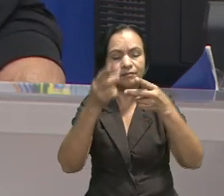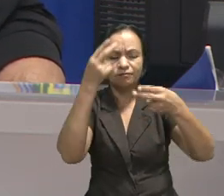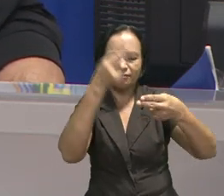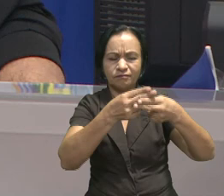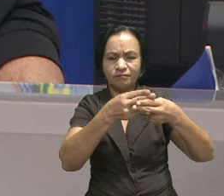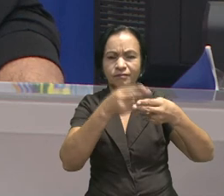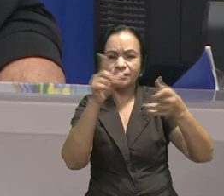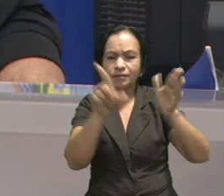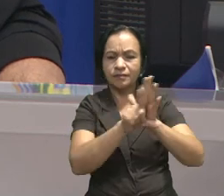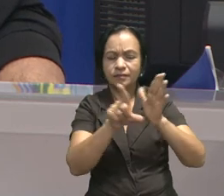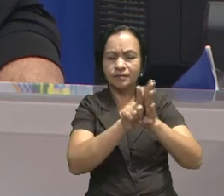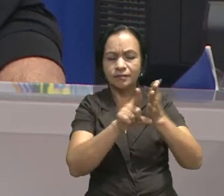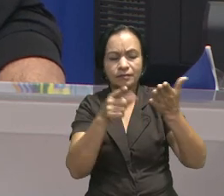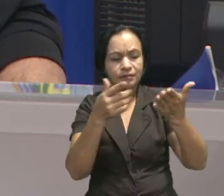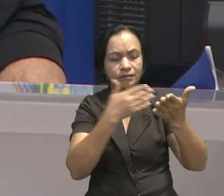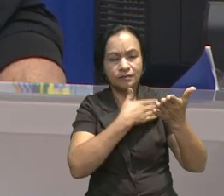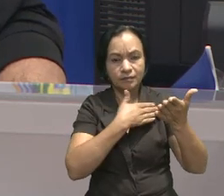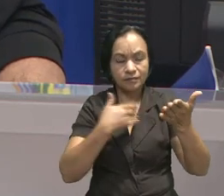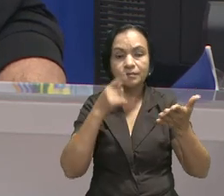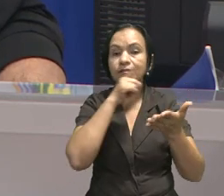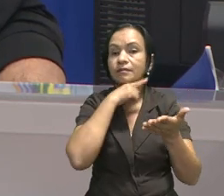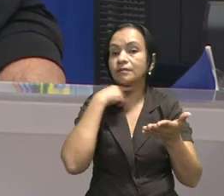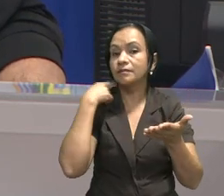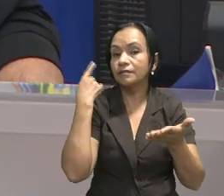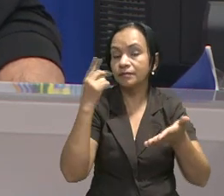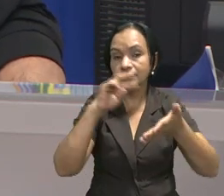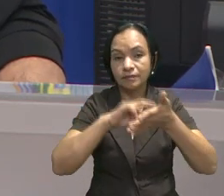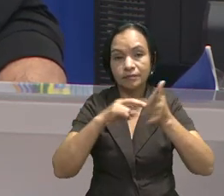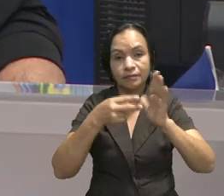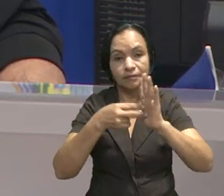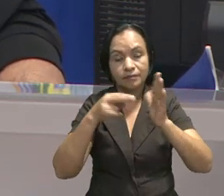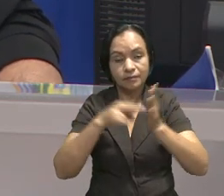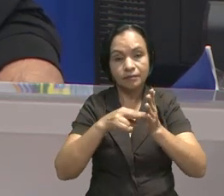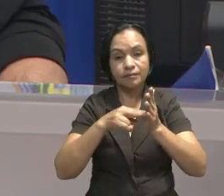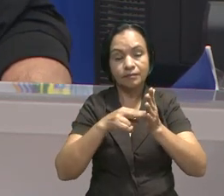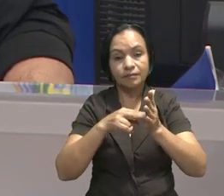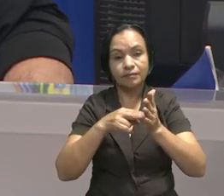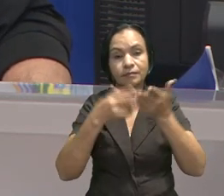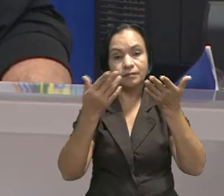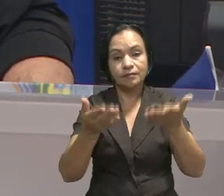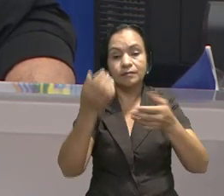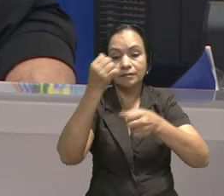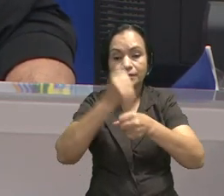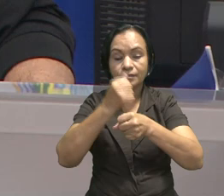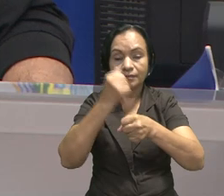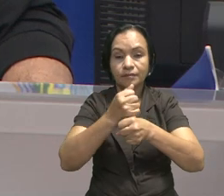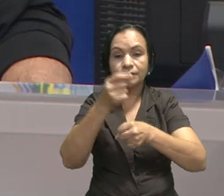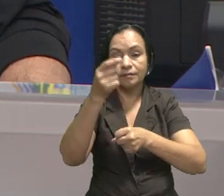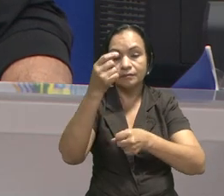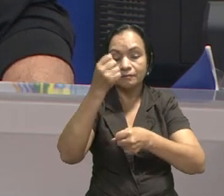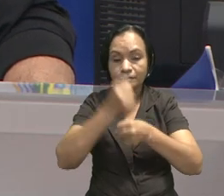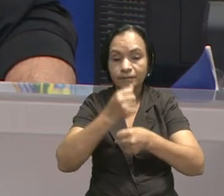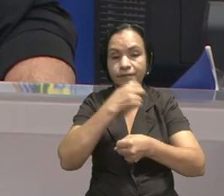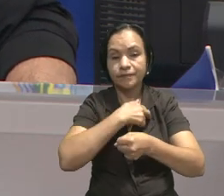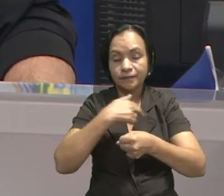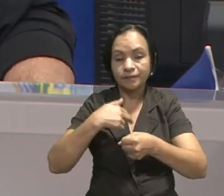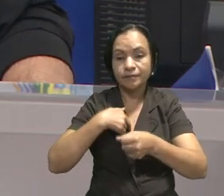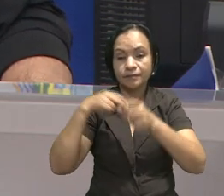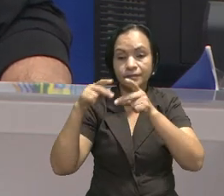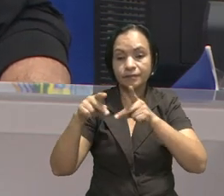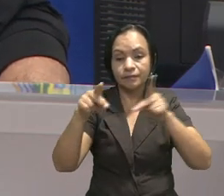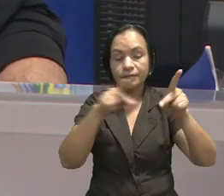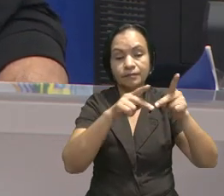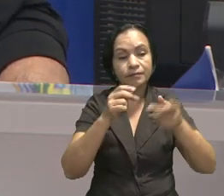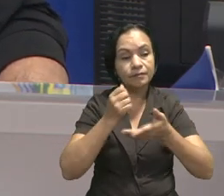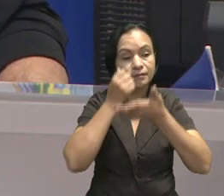de la ley para darle el verdadero sentido del reconocimiento al trabajo, a la obra del ciudadano por